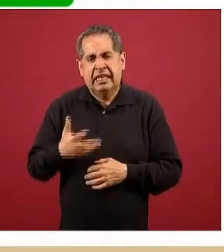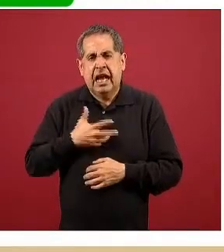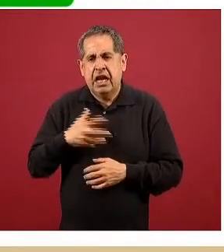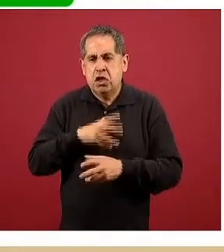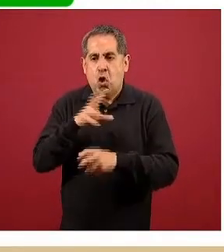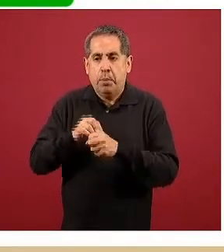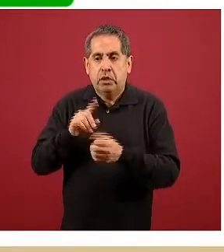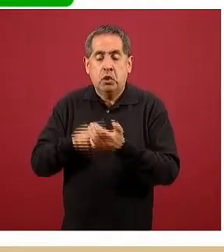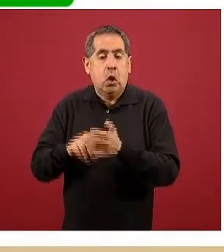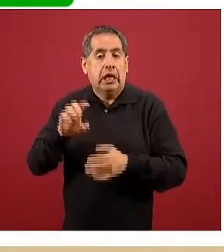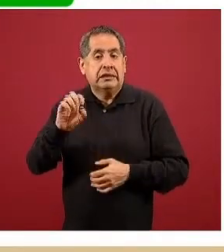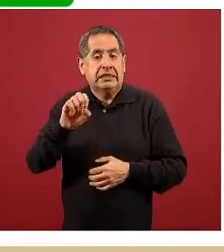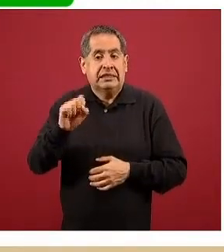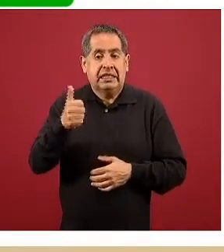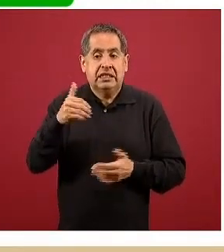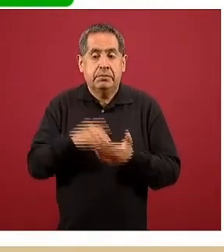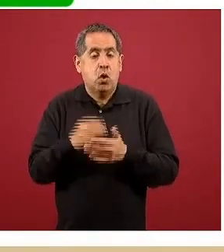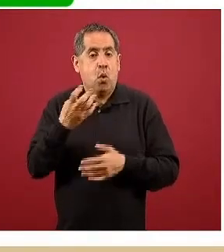un total de